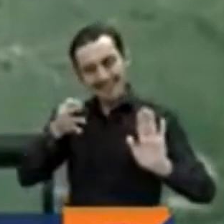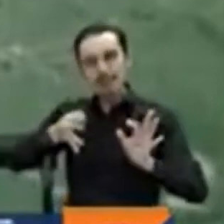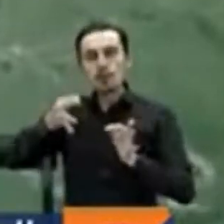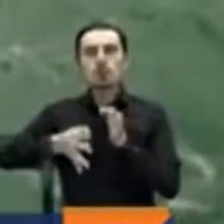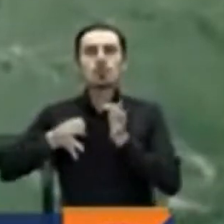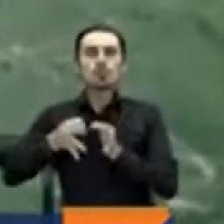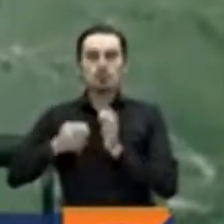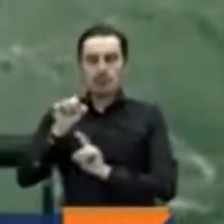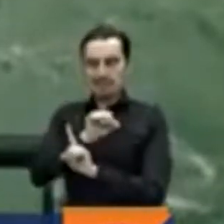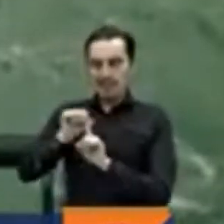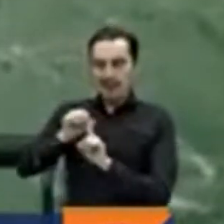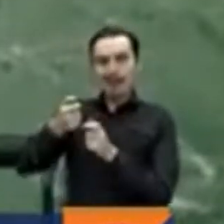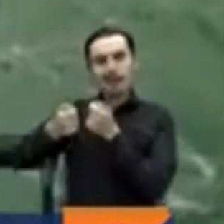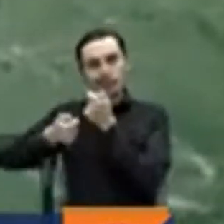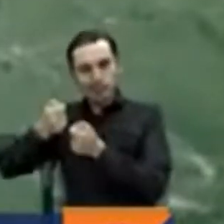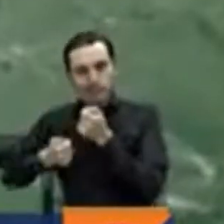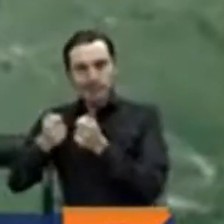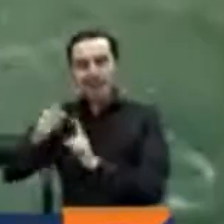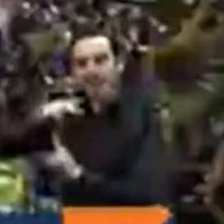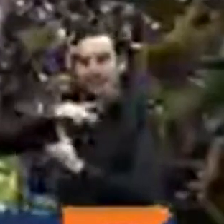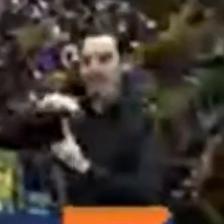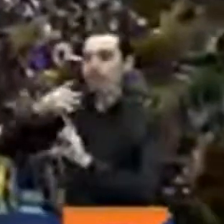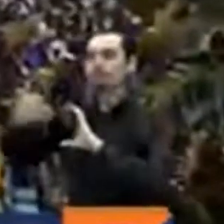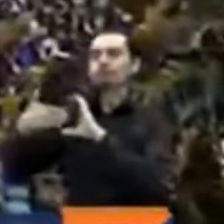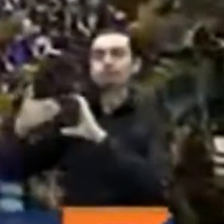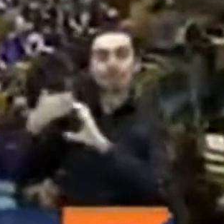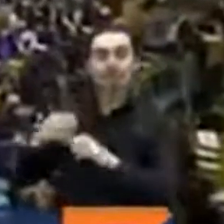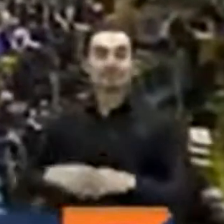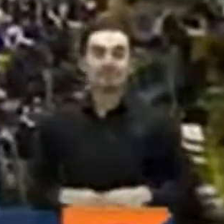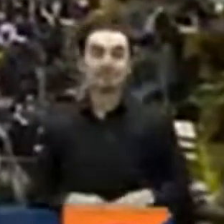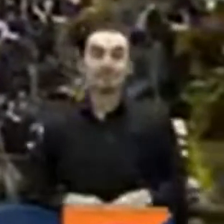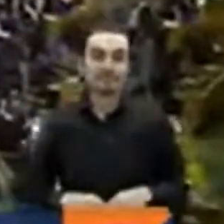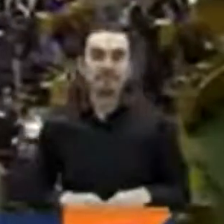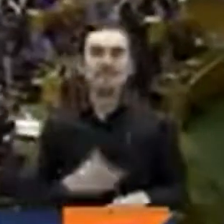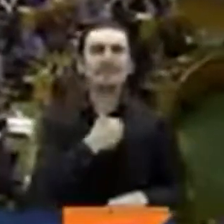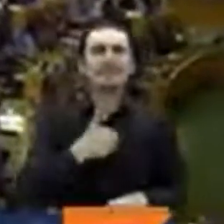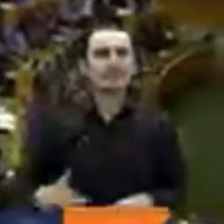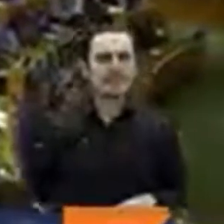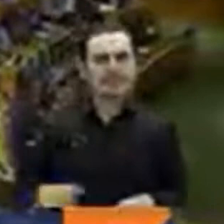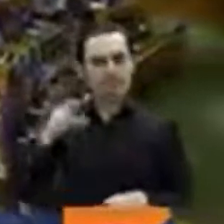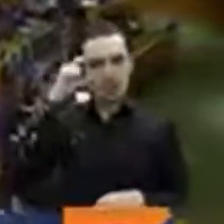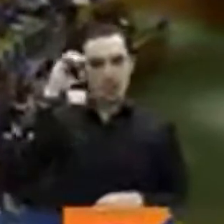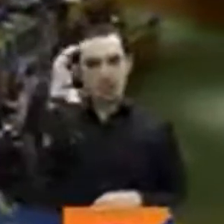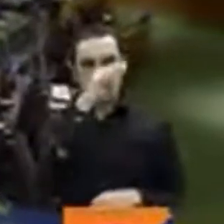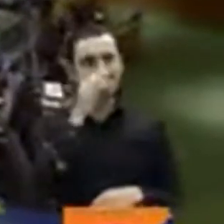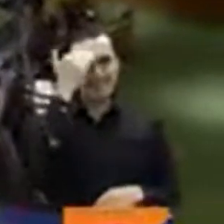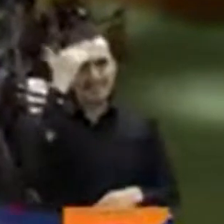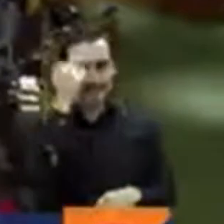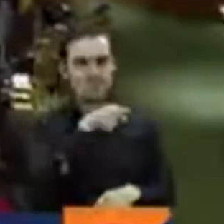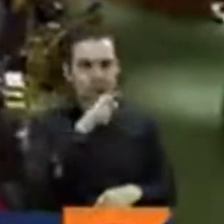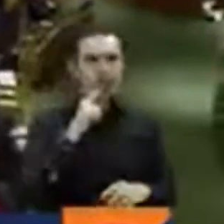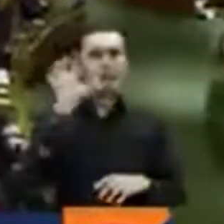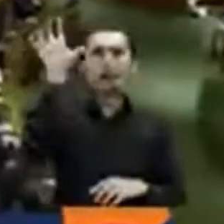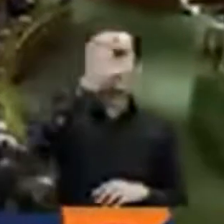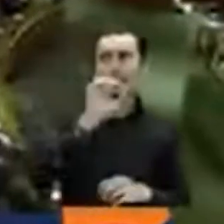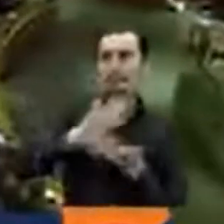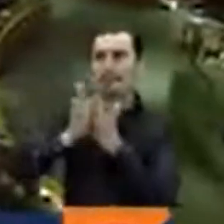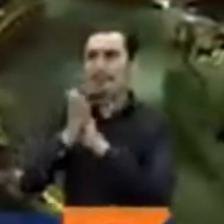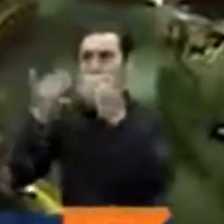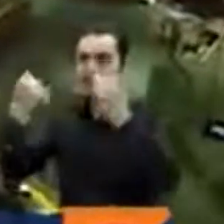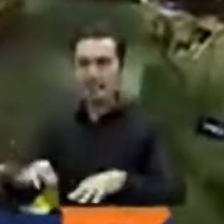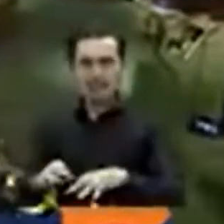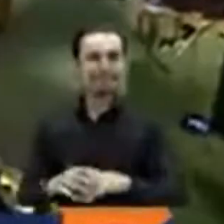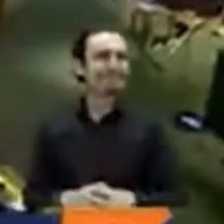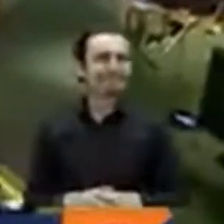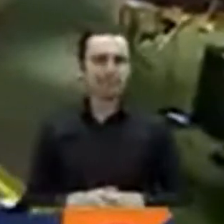social, económica y ambiental. Para el presidente Gustavo Petro, la paz no es solo entre las naciones. Estamos